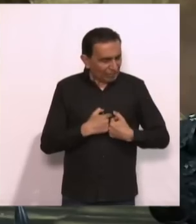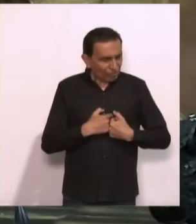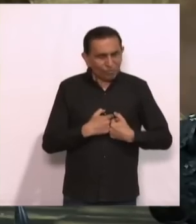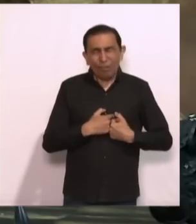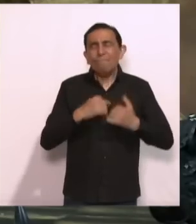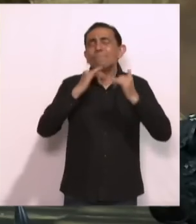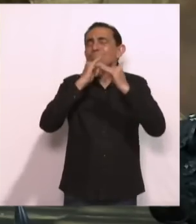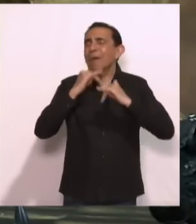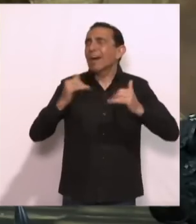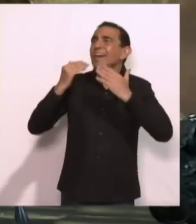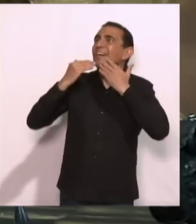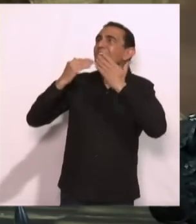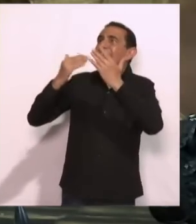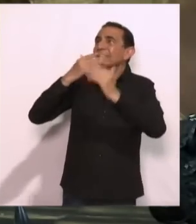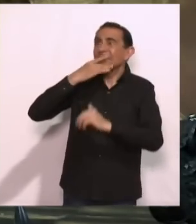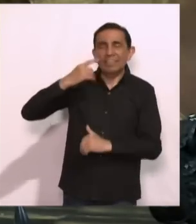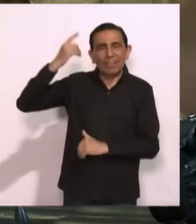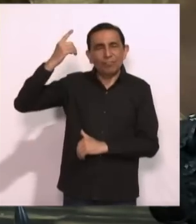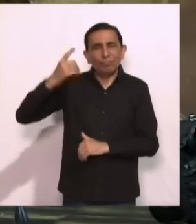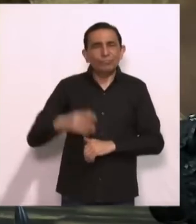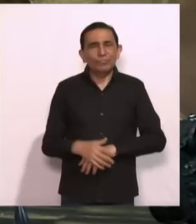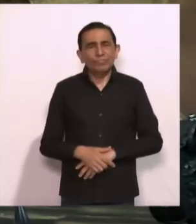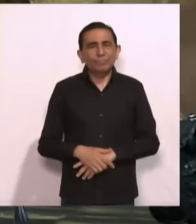Demos gracias a Dios.